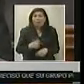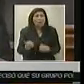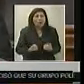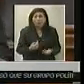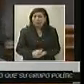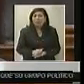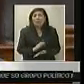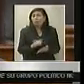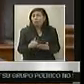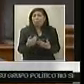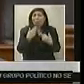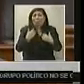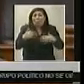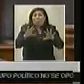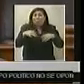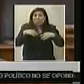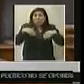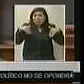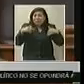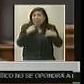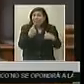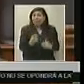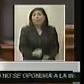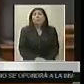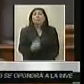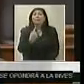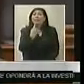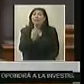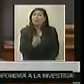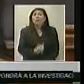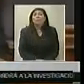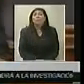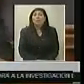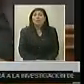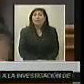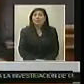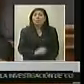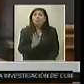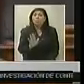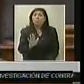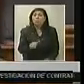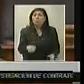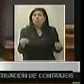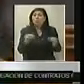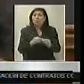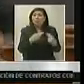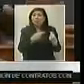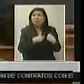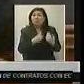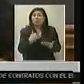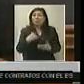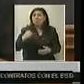para deslindar toda responsabilidad, lo primero que ha dicho es que su cartera no tiene responsabilidad y que